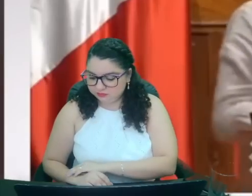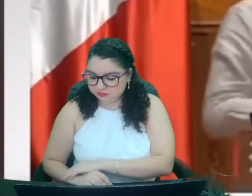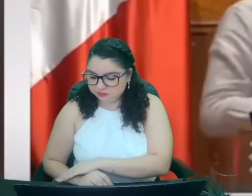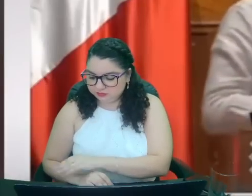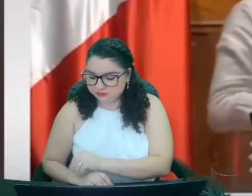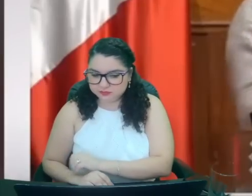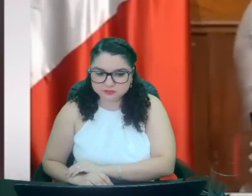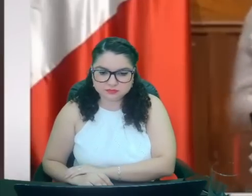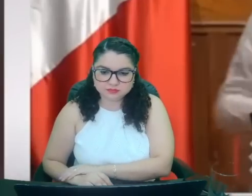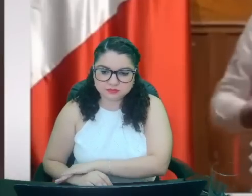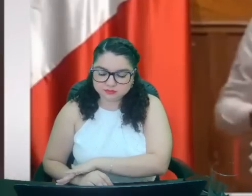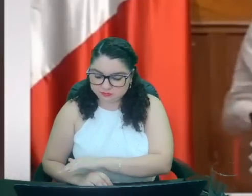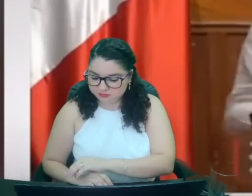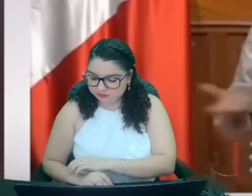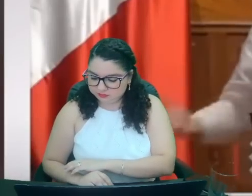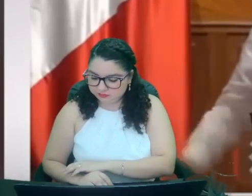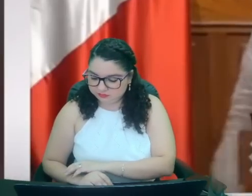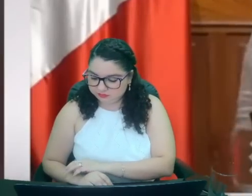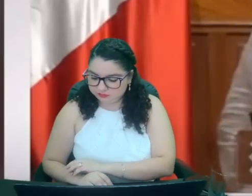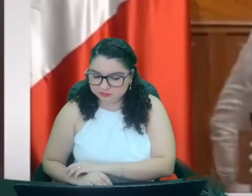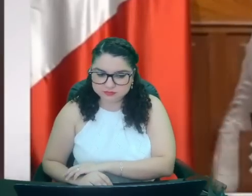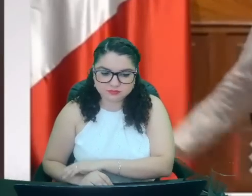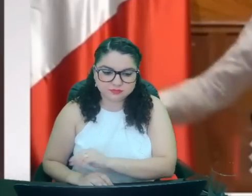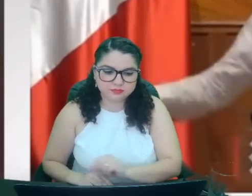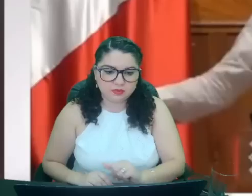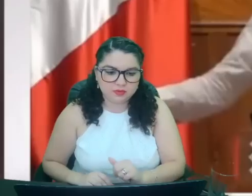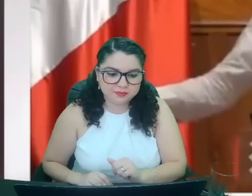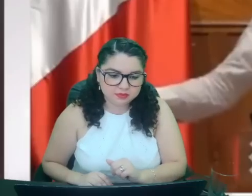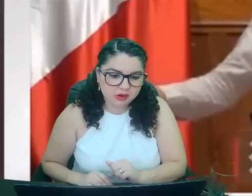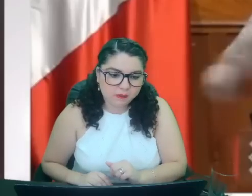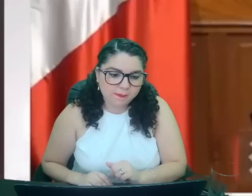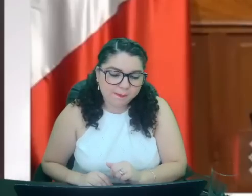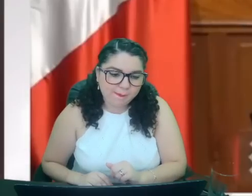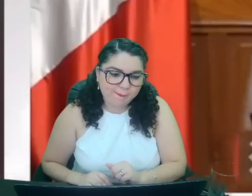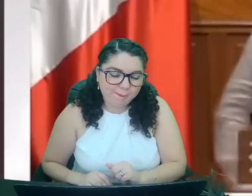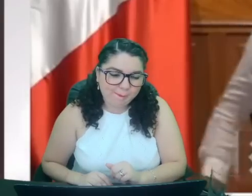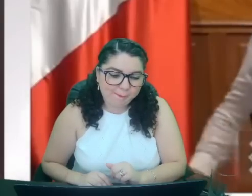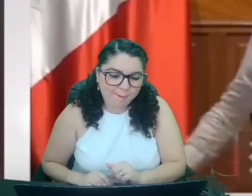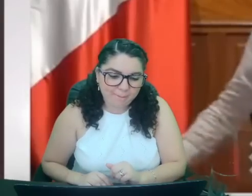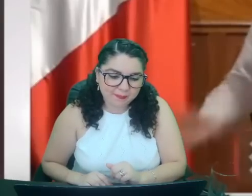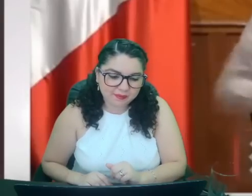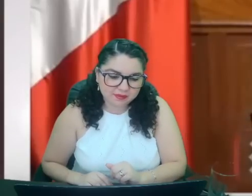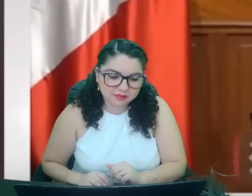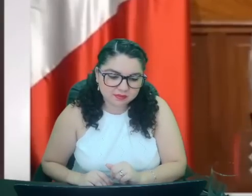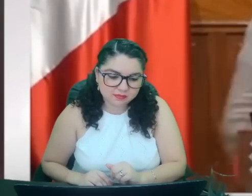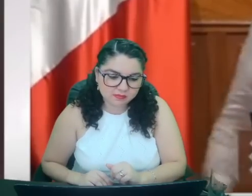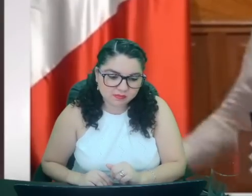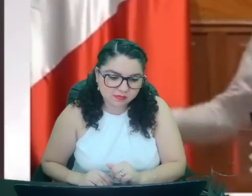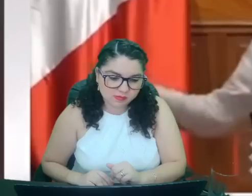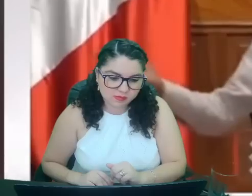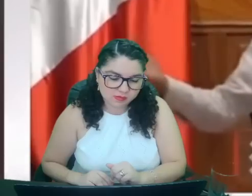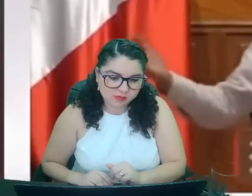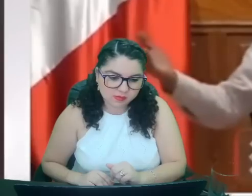jueza, pero finalmente díganos, ¿se reunió o no se reunió? Nada más con que le preguntaran, pues es la clave, ¿se corrompió o no se